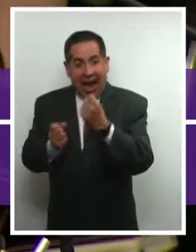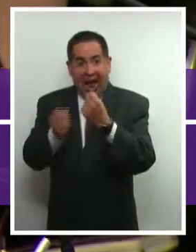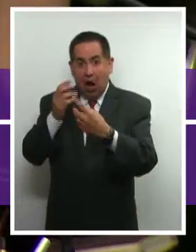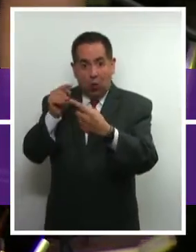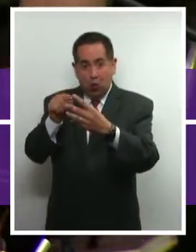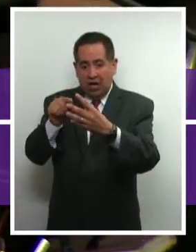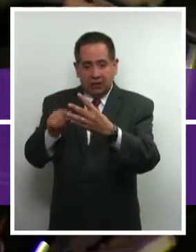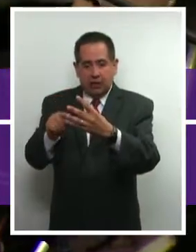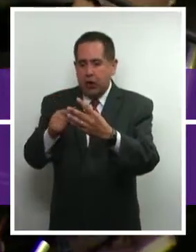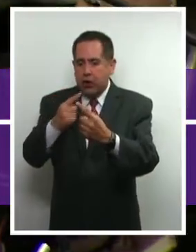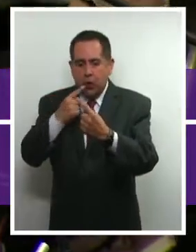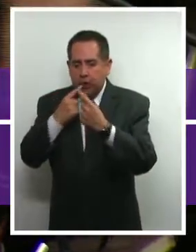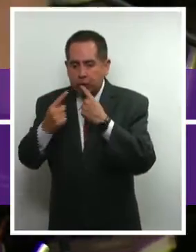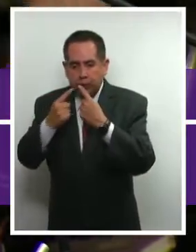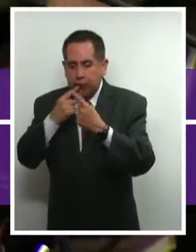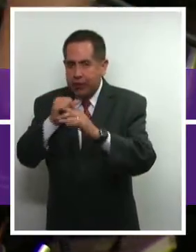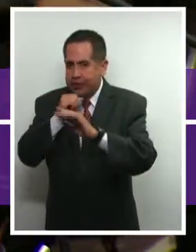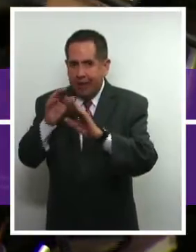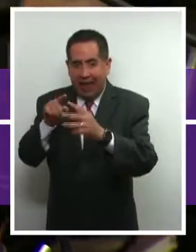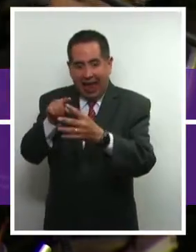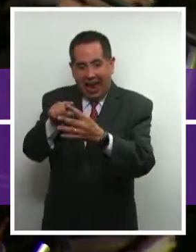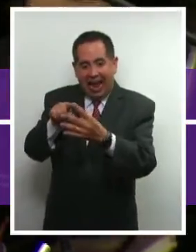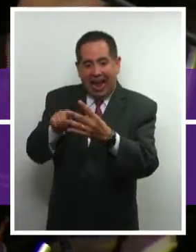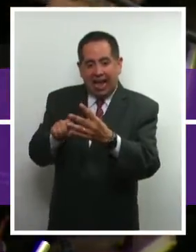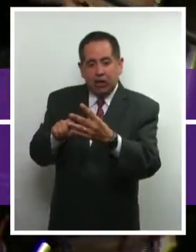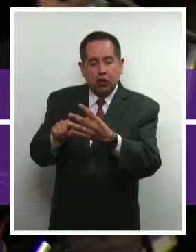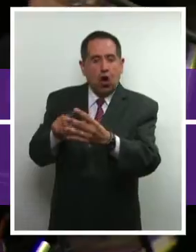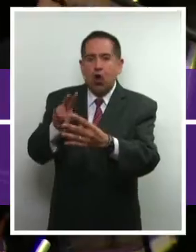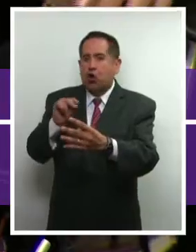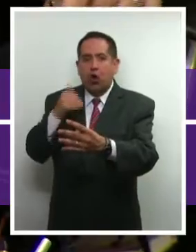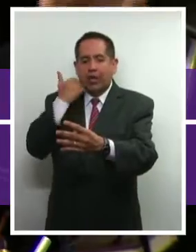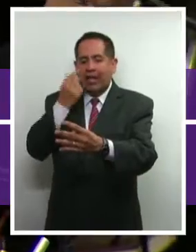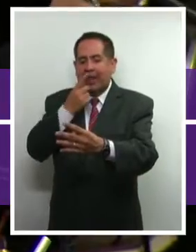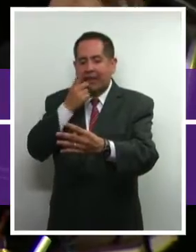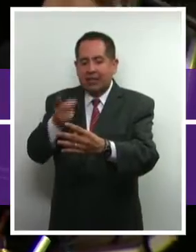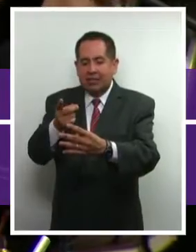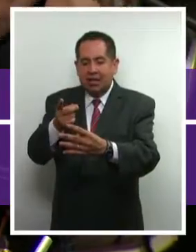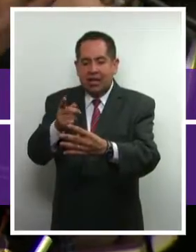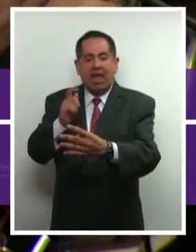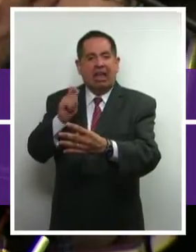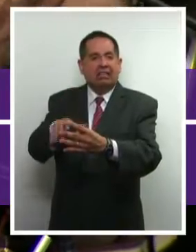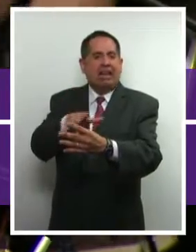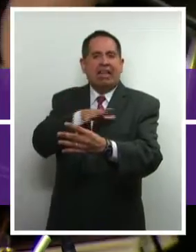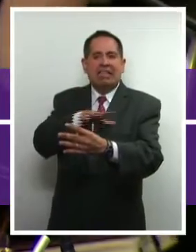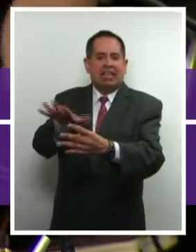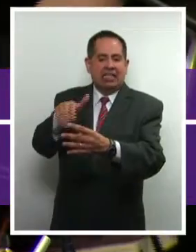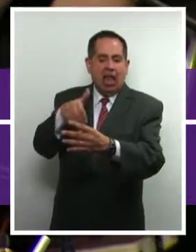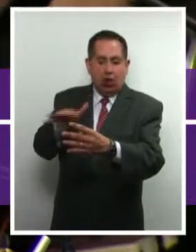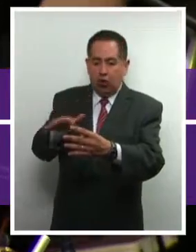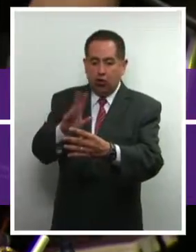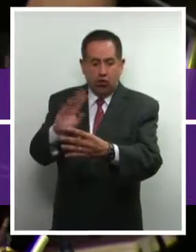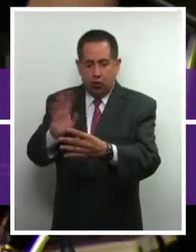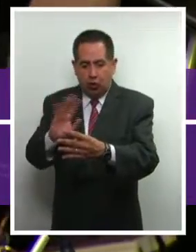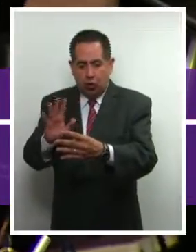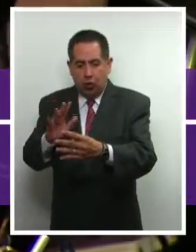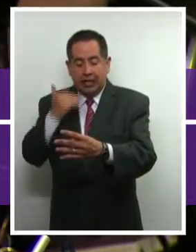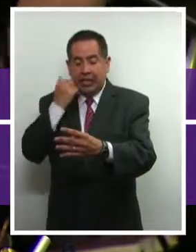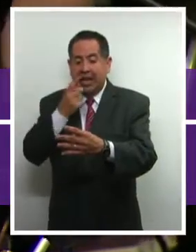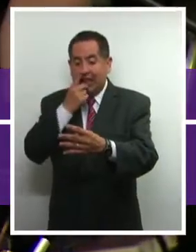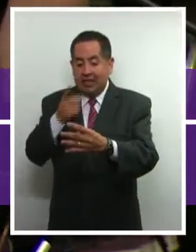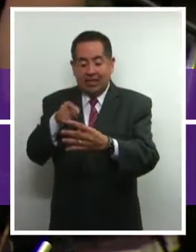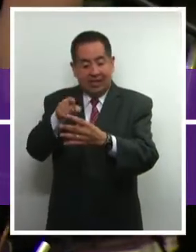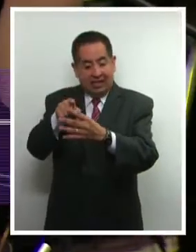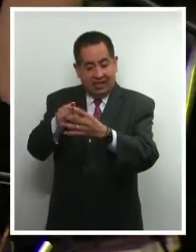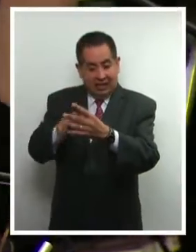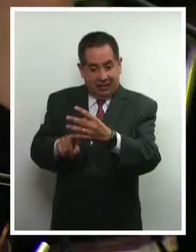aceptaron a discusión. Eso no quiere decir que se hayan rechazado. Lo que quiere decir es que queda un